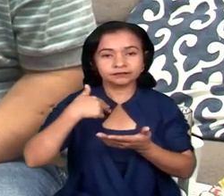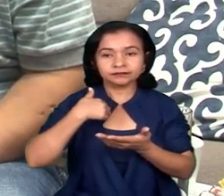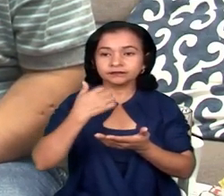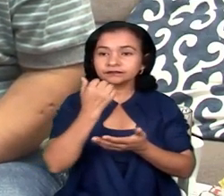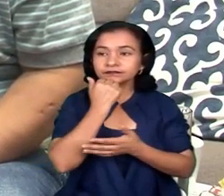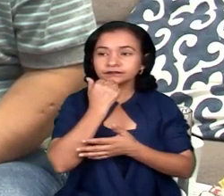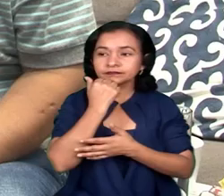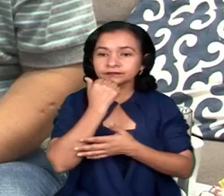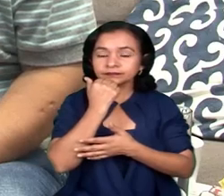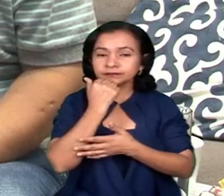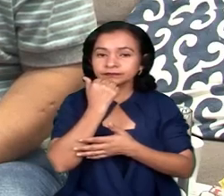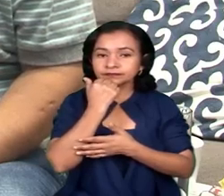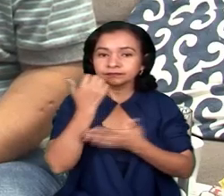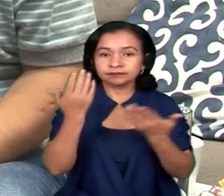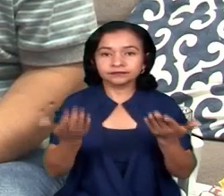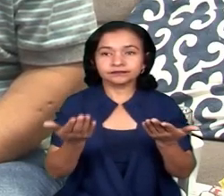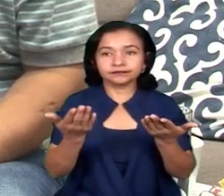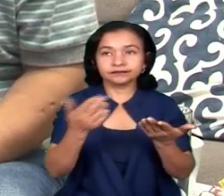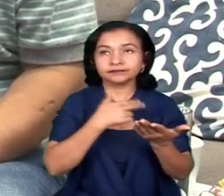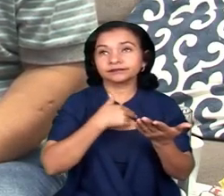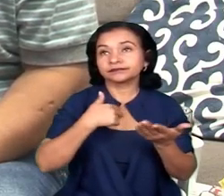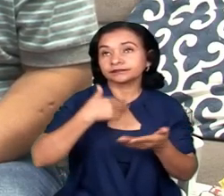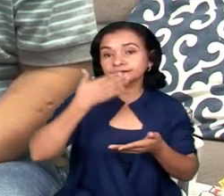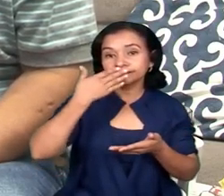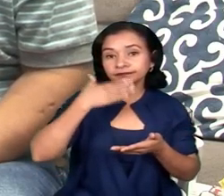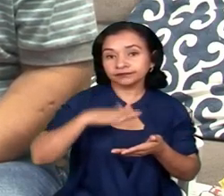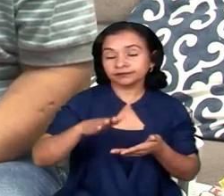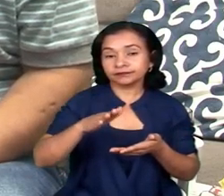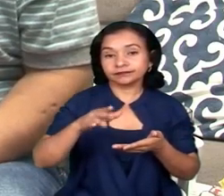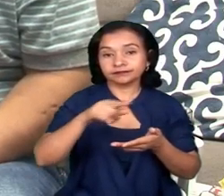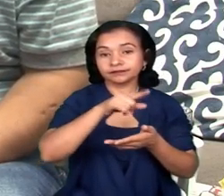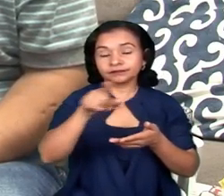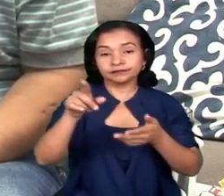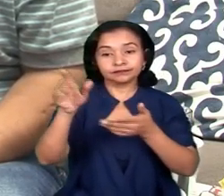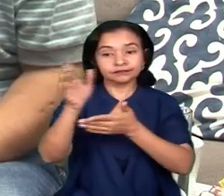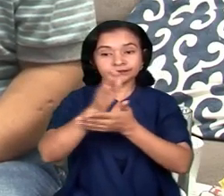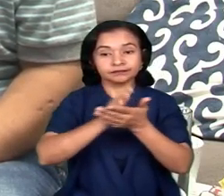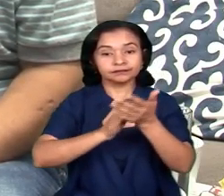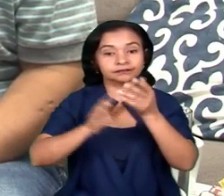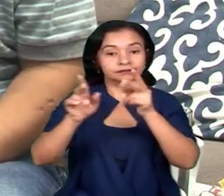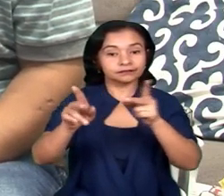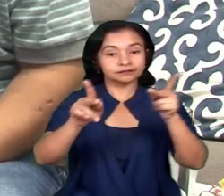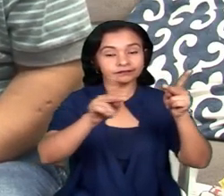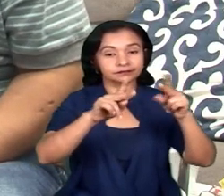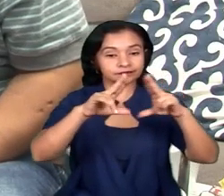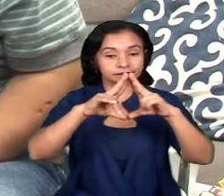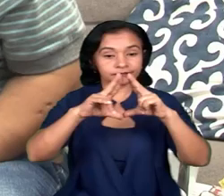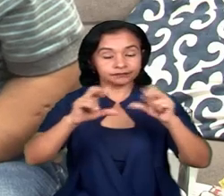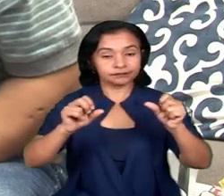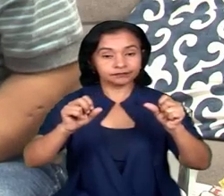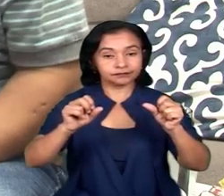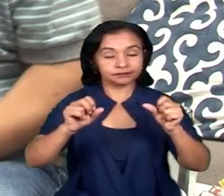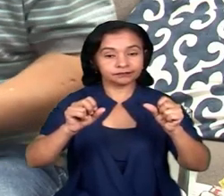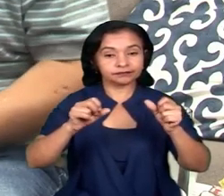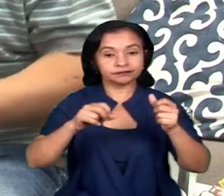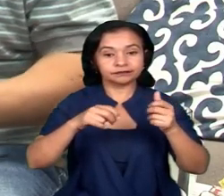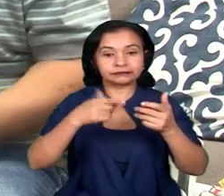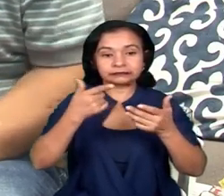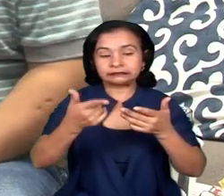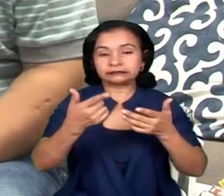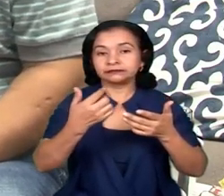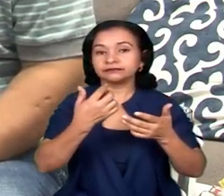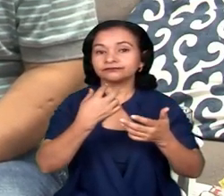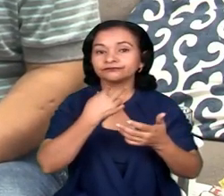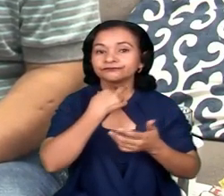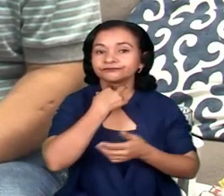error y una mala intención de parte de varios nicaragüenses que se fueron de boca en esa